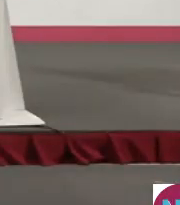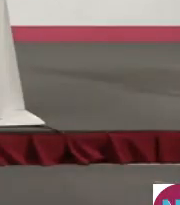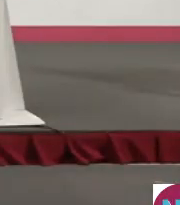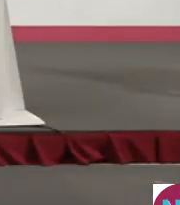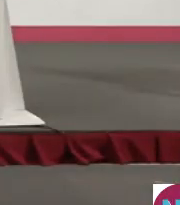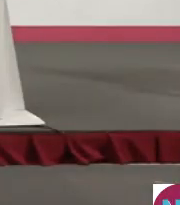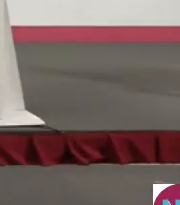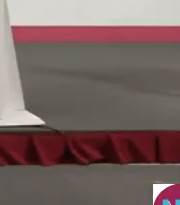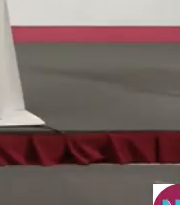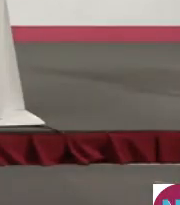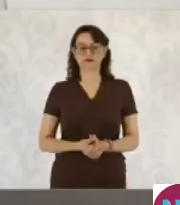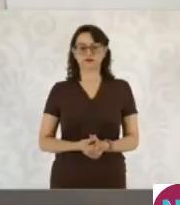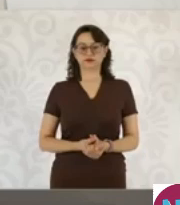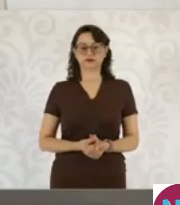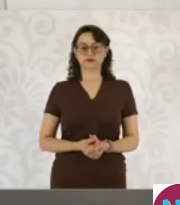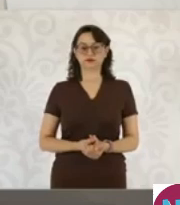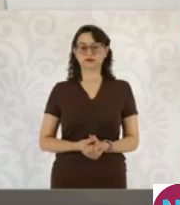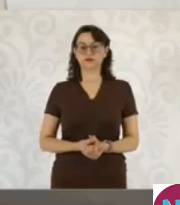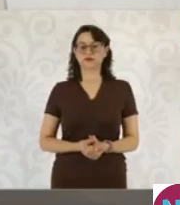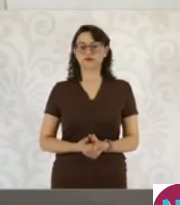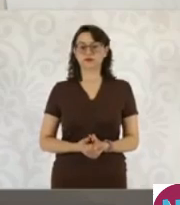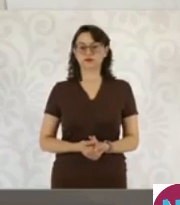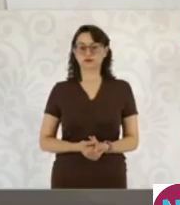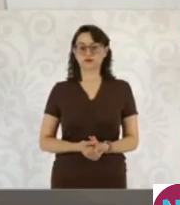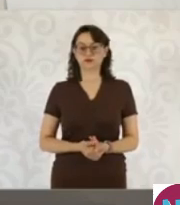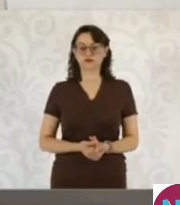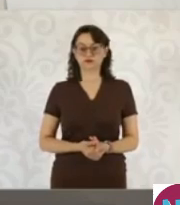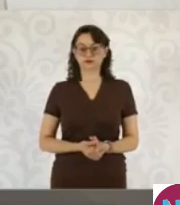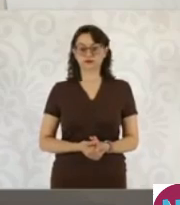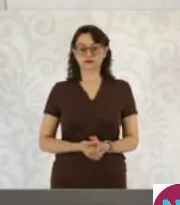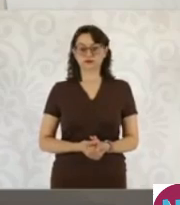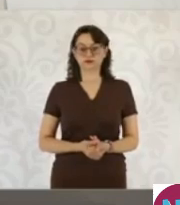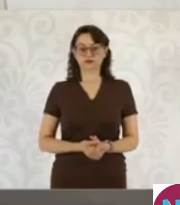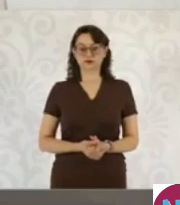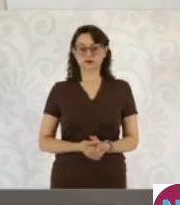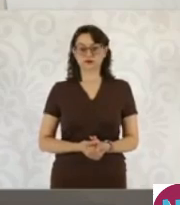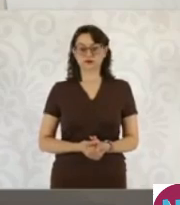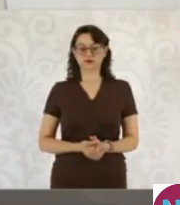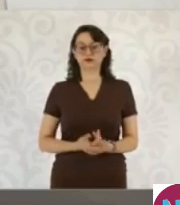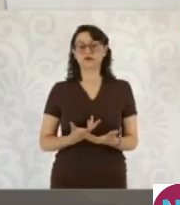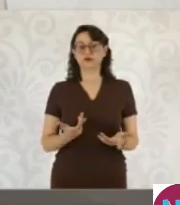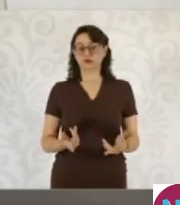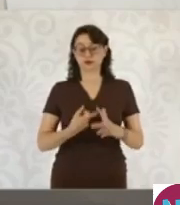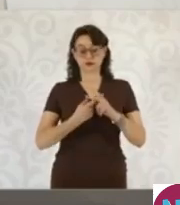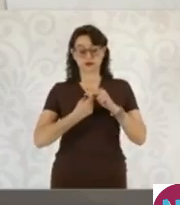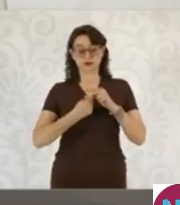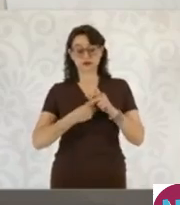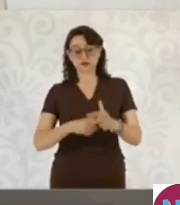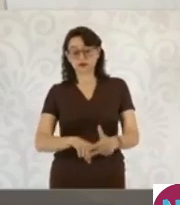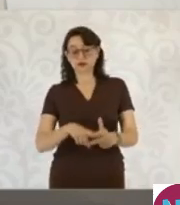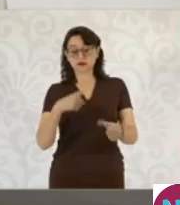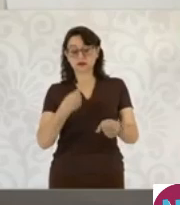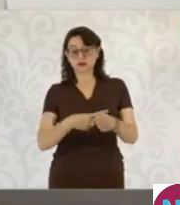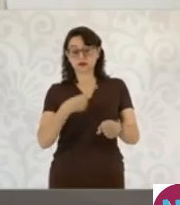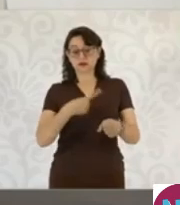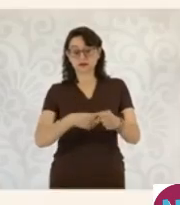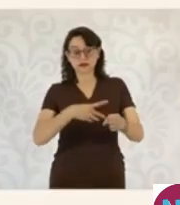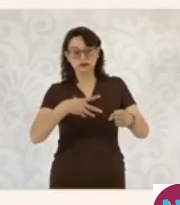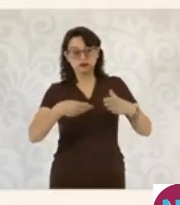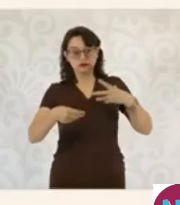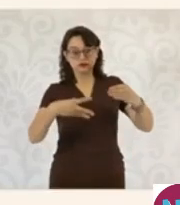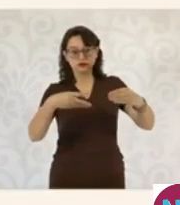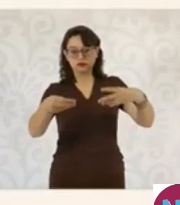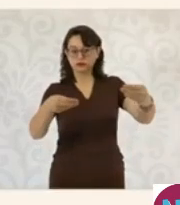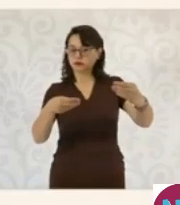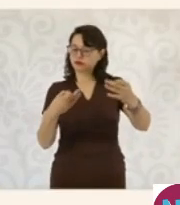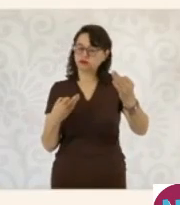Siguiente diapositiva, por favor, gracias. Desde que se notificaron los primeros casos de sarampión en México, nos dimos a la tarea todas las